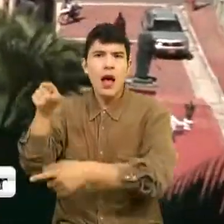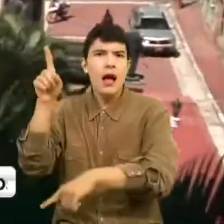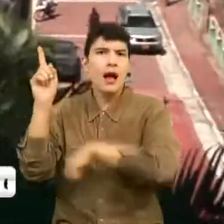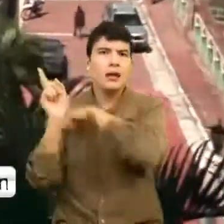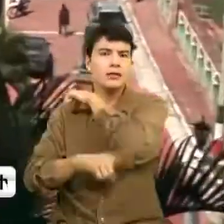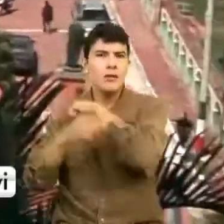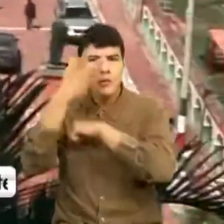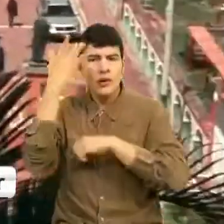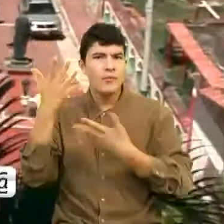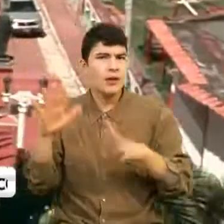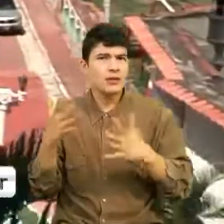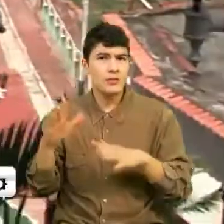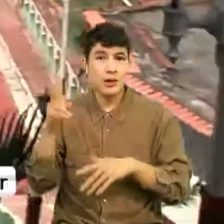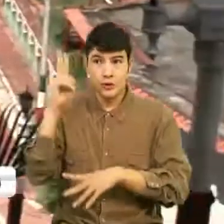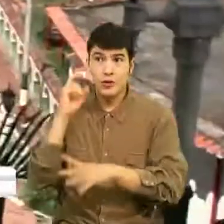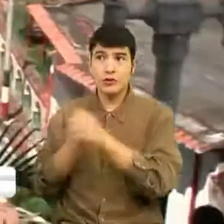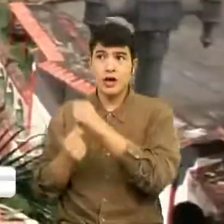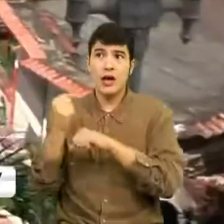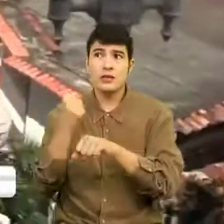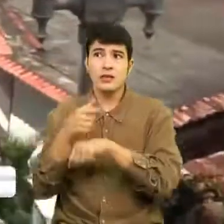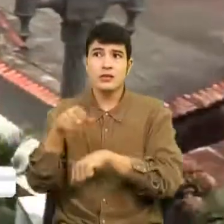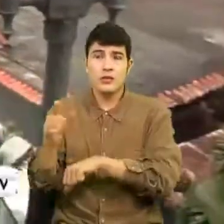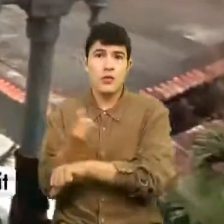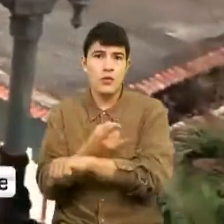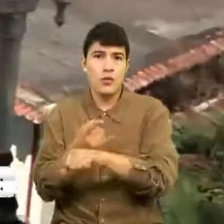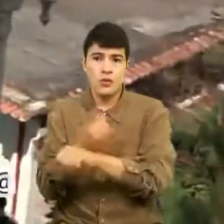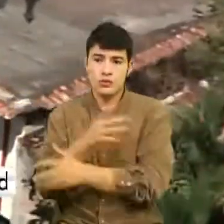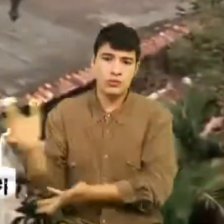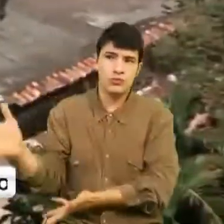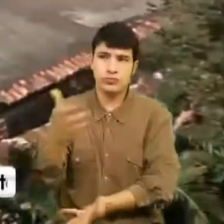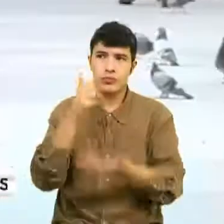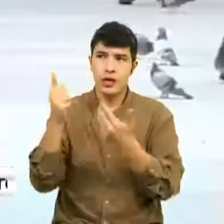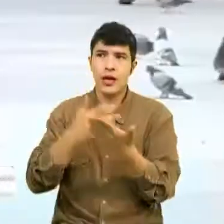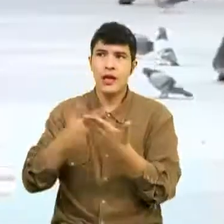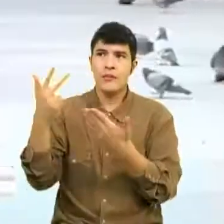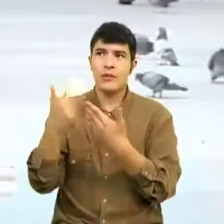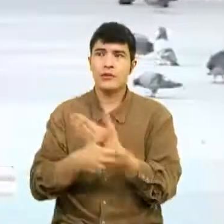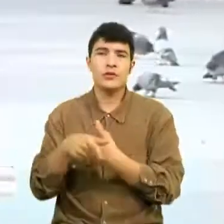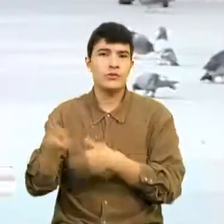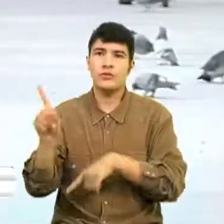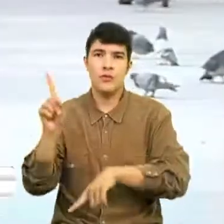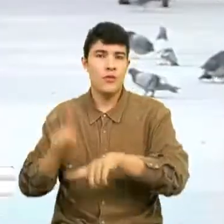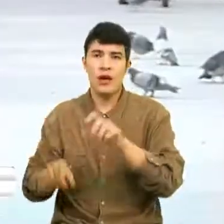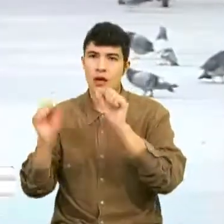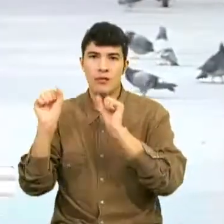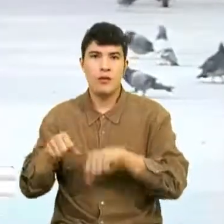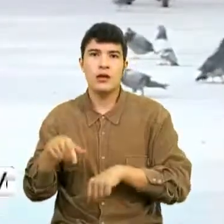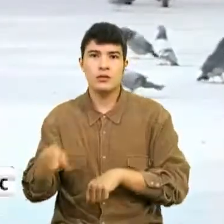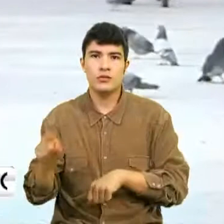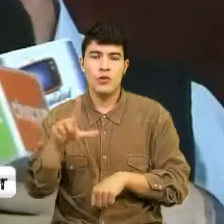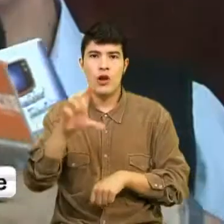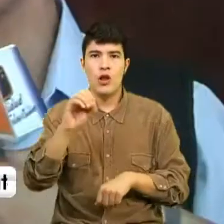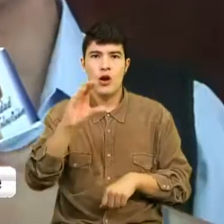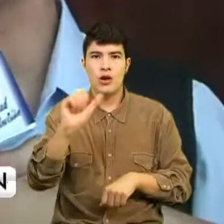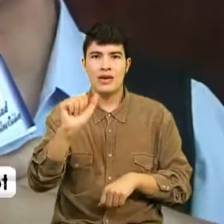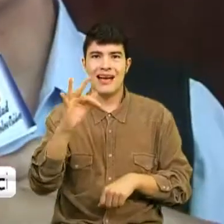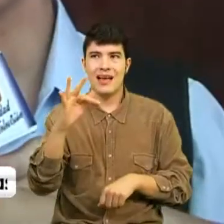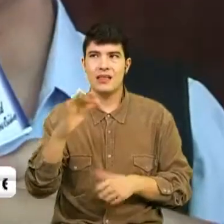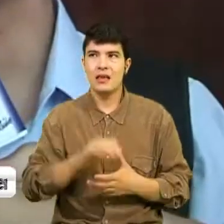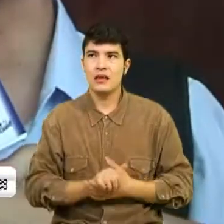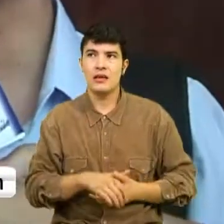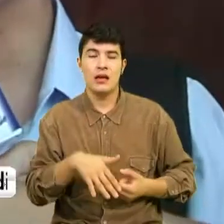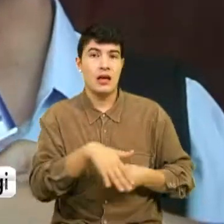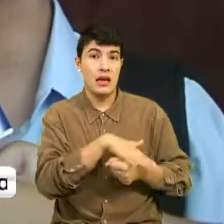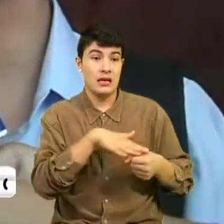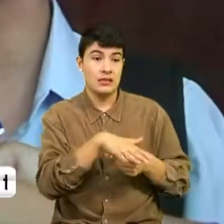porque hace aproximadamente 2 años utilizó las regalías en proyectos que no estaban autorizados por el OCAT. Bueno, la